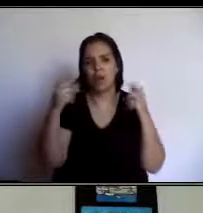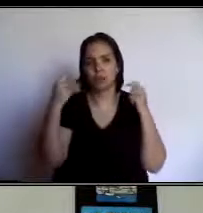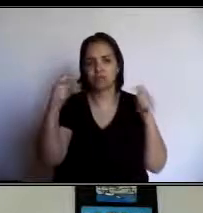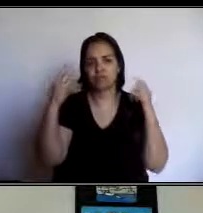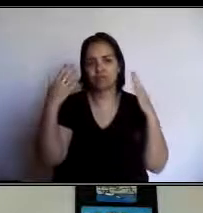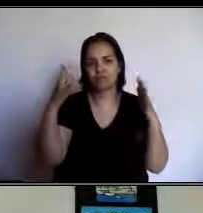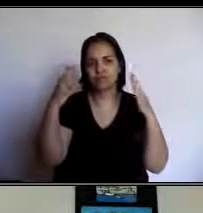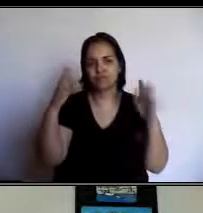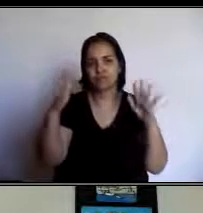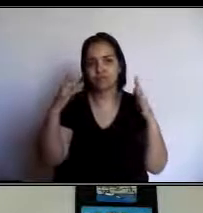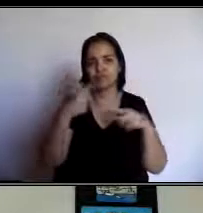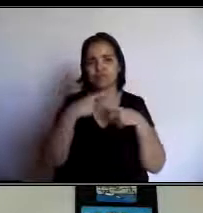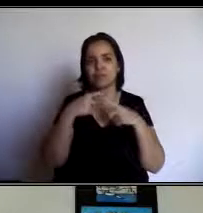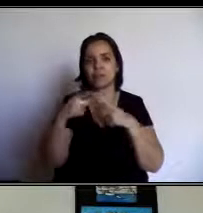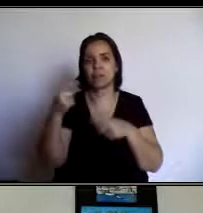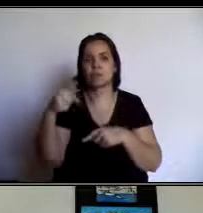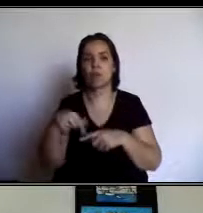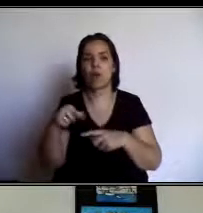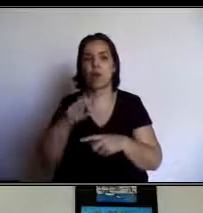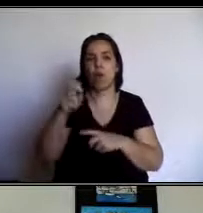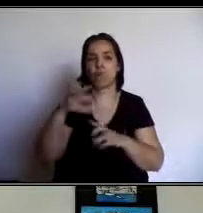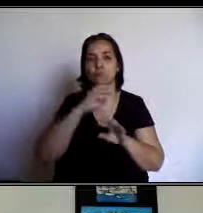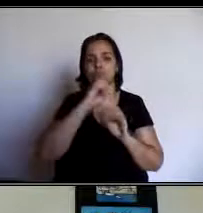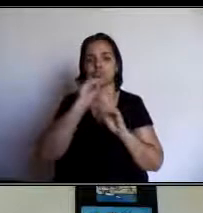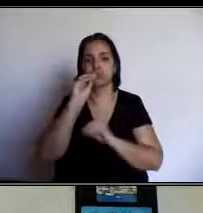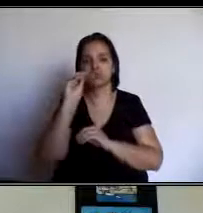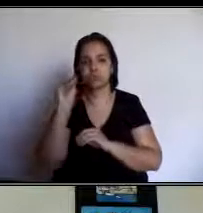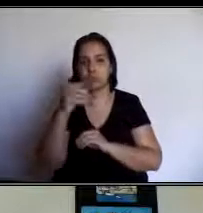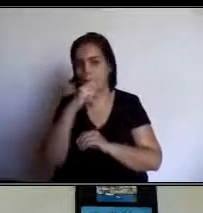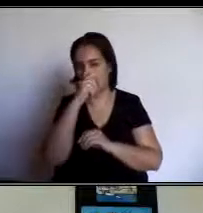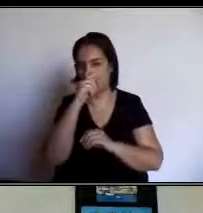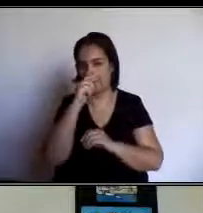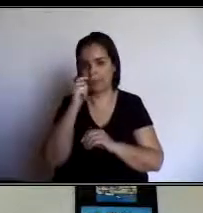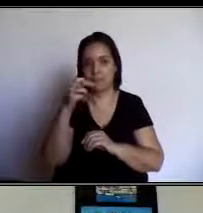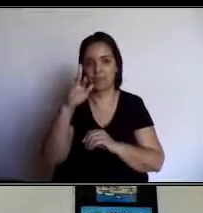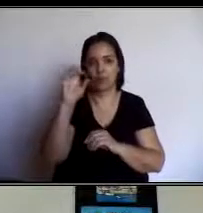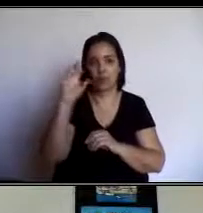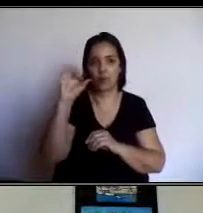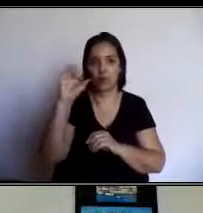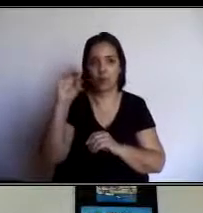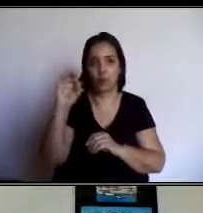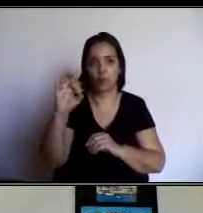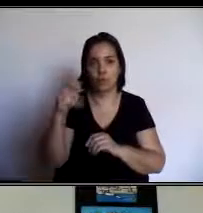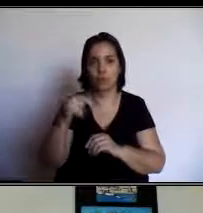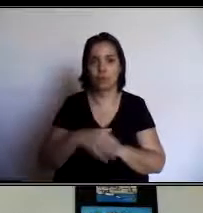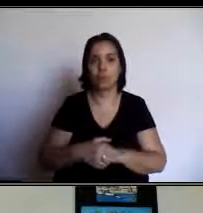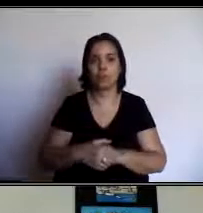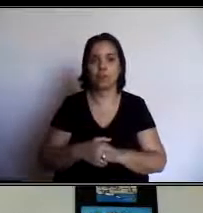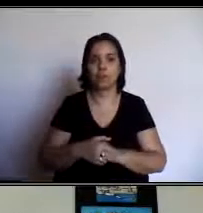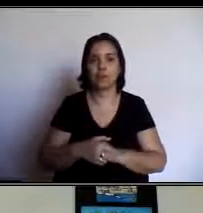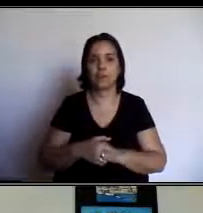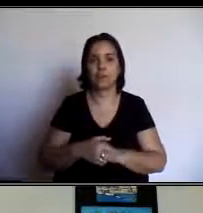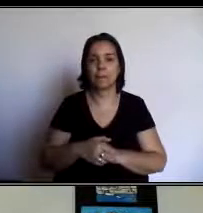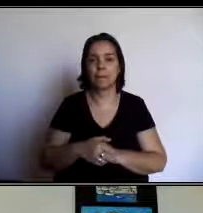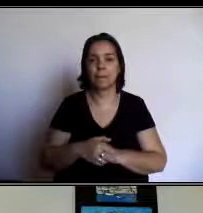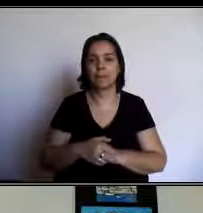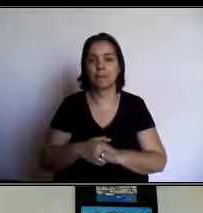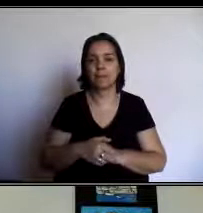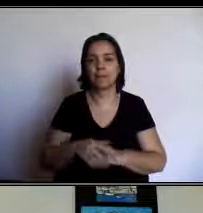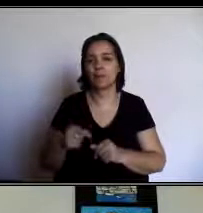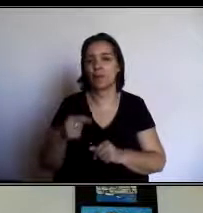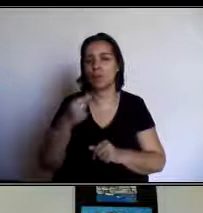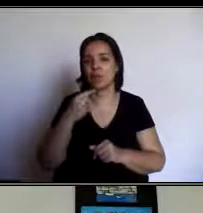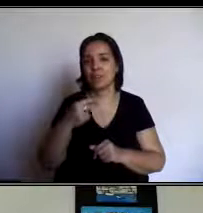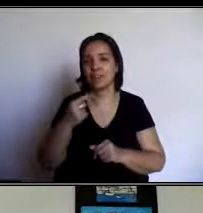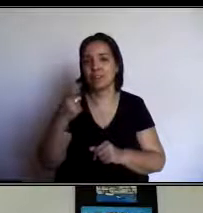compartida. Tenemos por aquí también una pregunta para Rocío Barquero, y nos viene a decir,